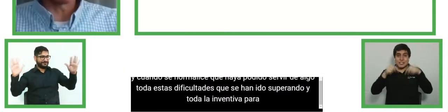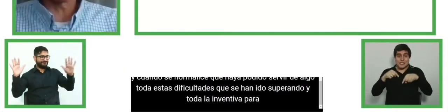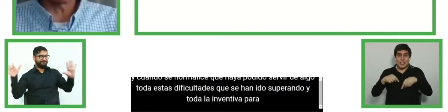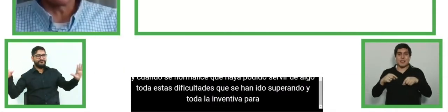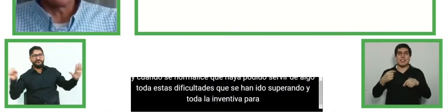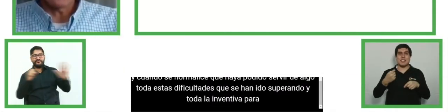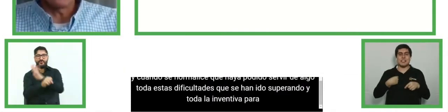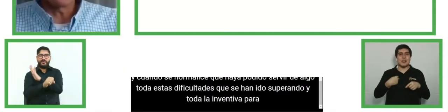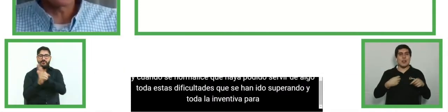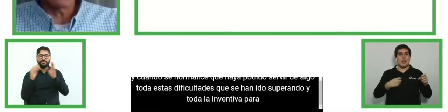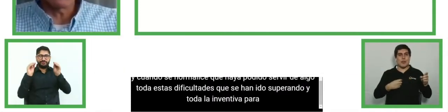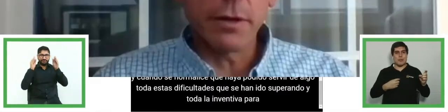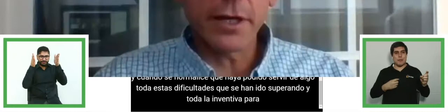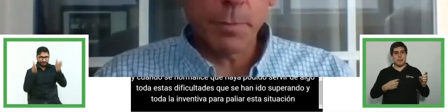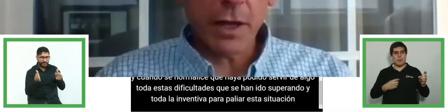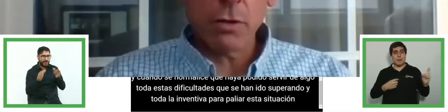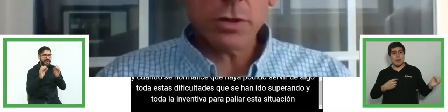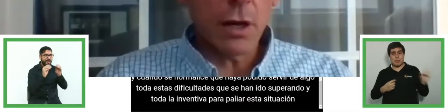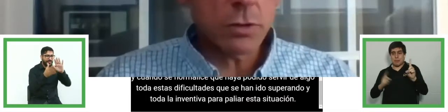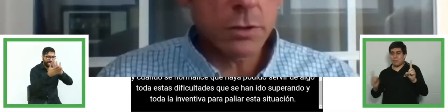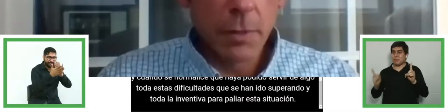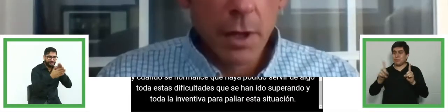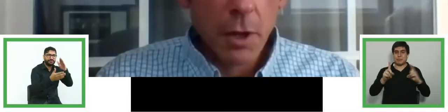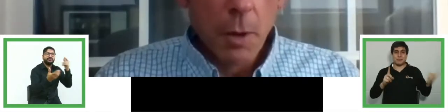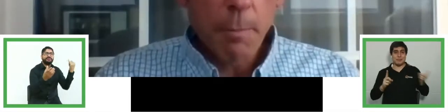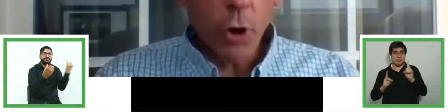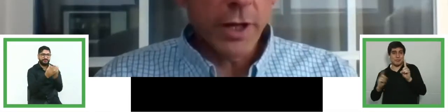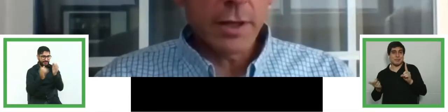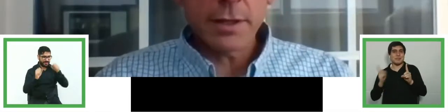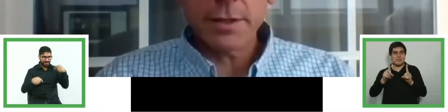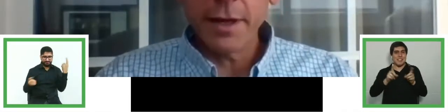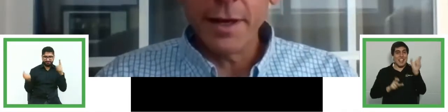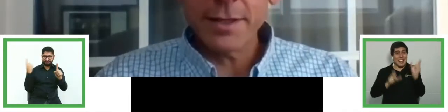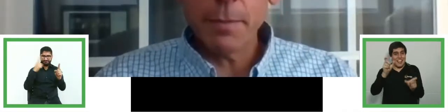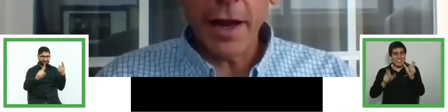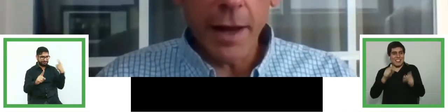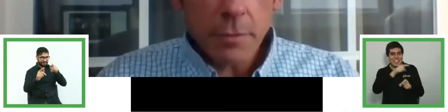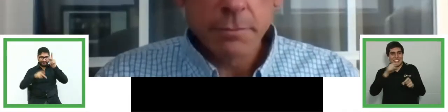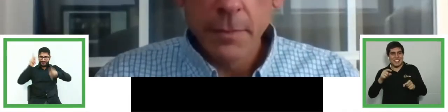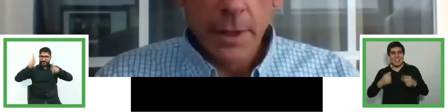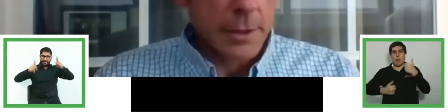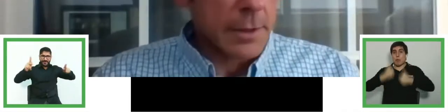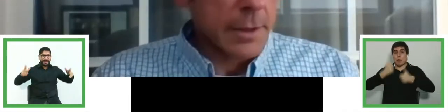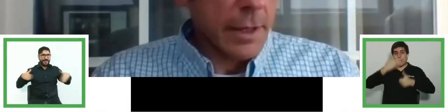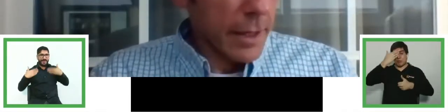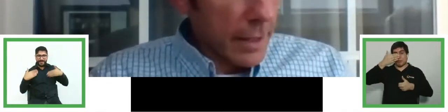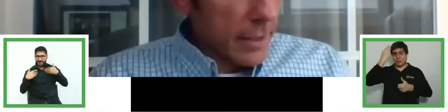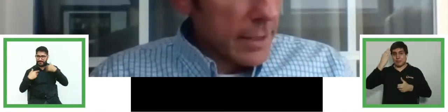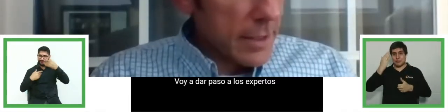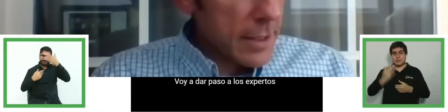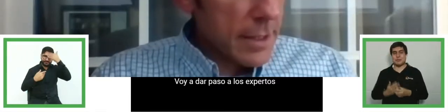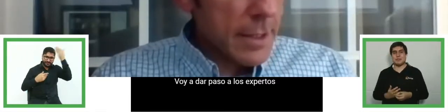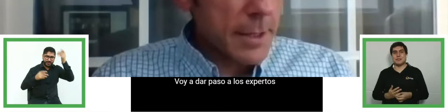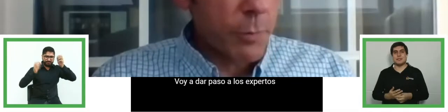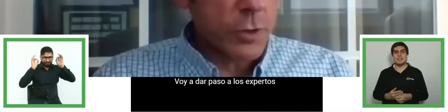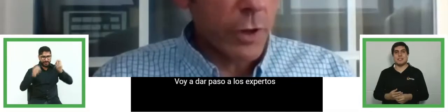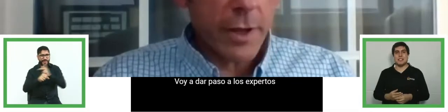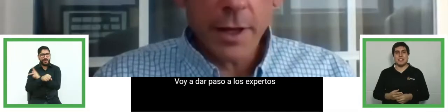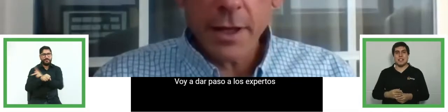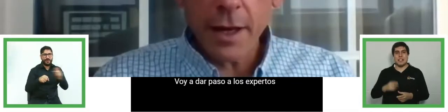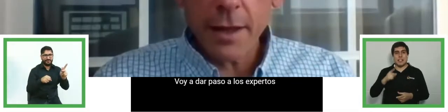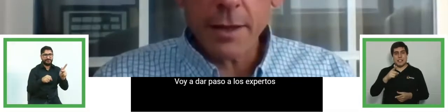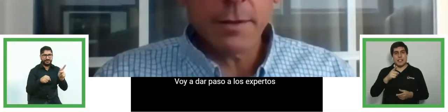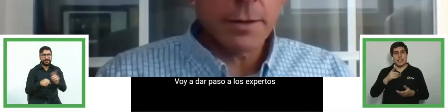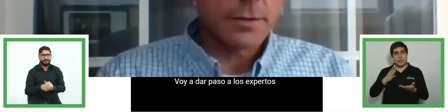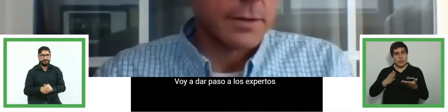ya a los expertos, a los ponentes en este panel. Y pues voy a